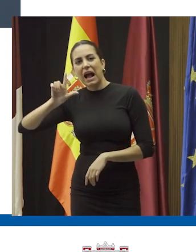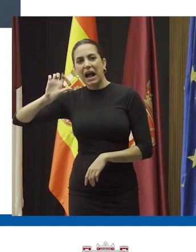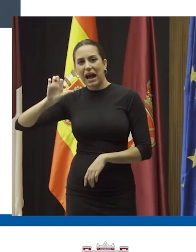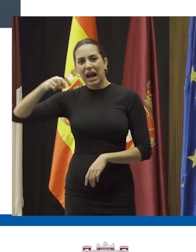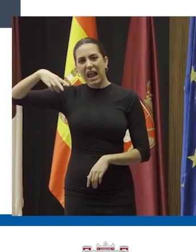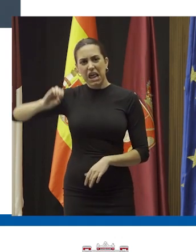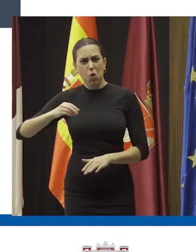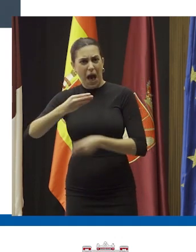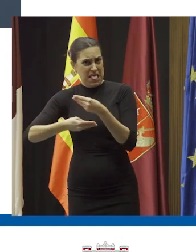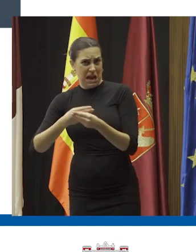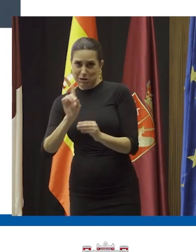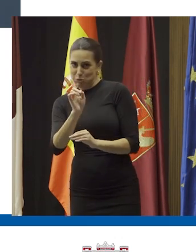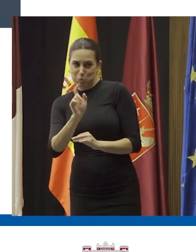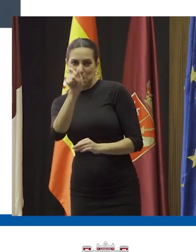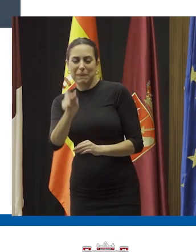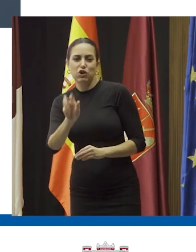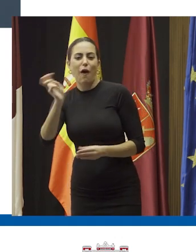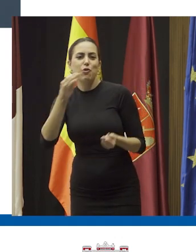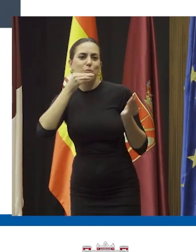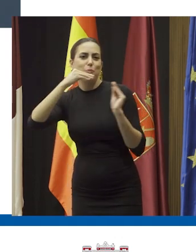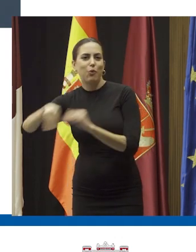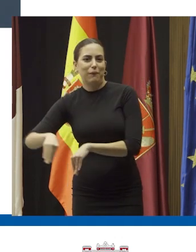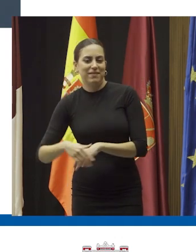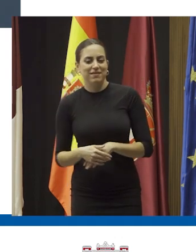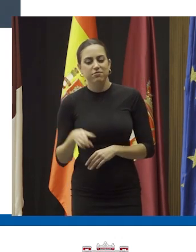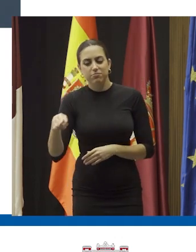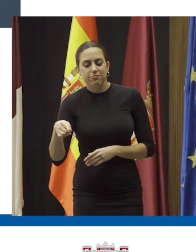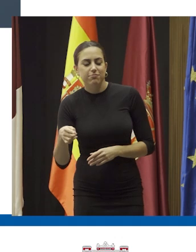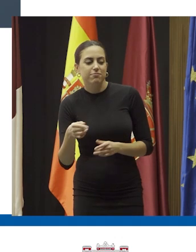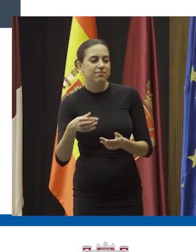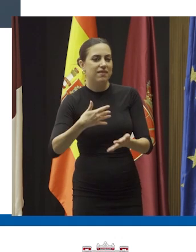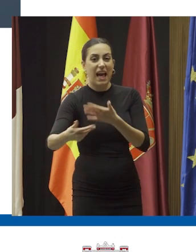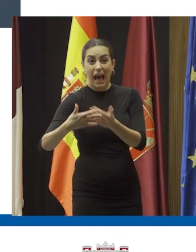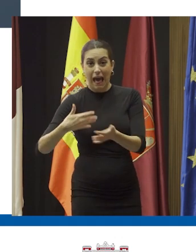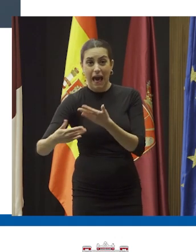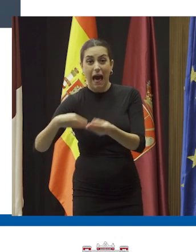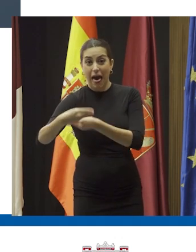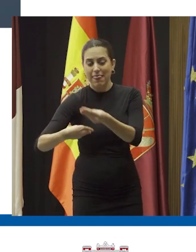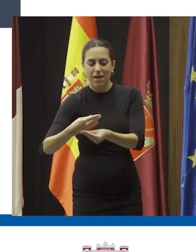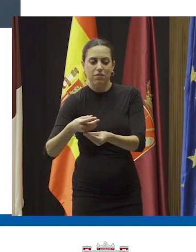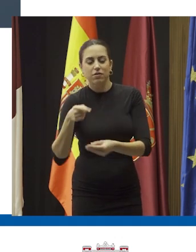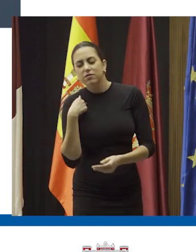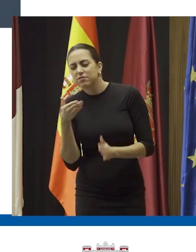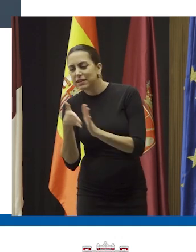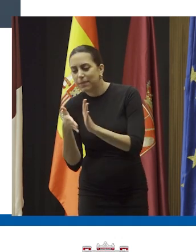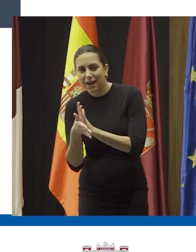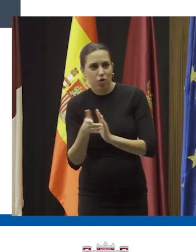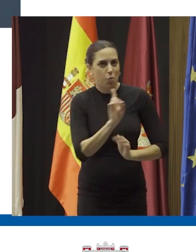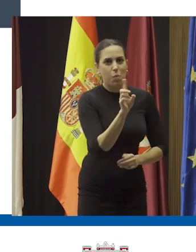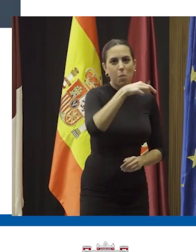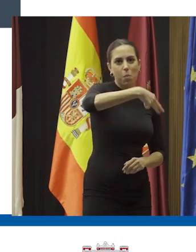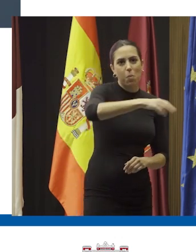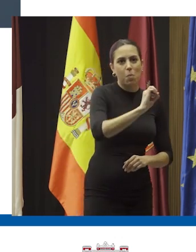látere que hacía la disección del cadáver y él iba viendo, explicando lo que veía. Mondino no, Mondino se baja a